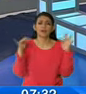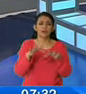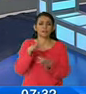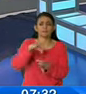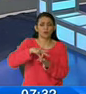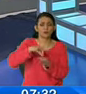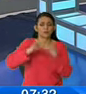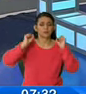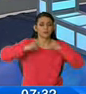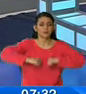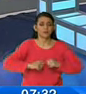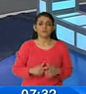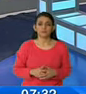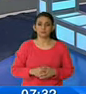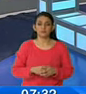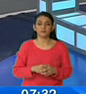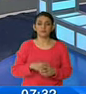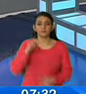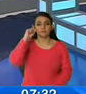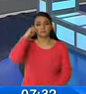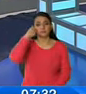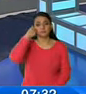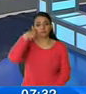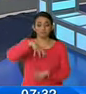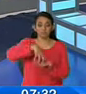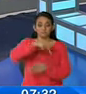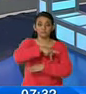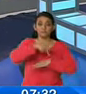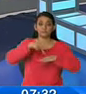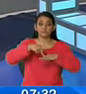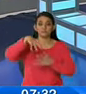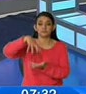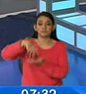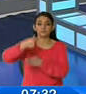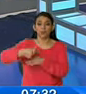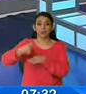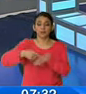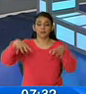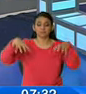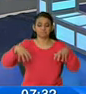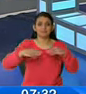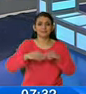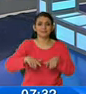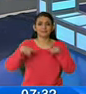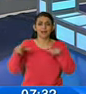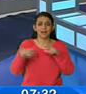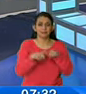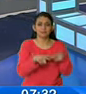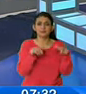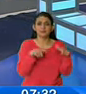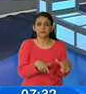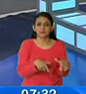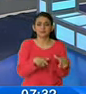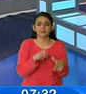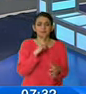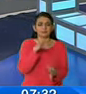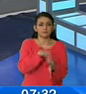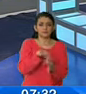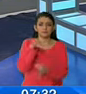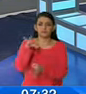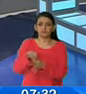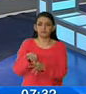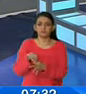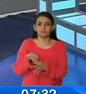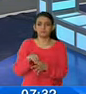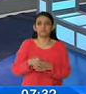personas habilitadas para votar. Recuerden que la provincia de Pichincha y la provincia del Guayas son las más grandes y que confluyen